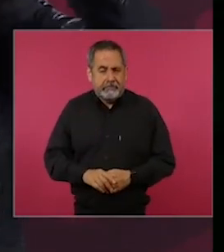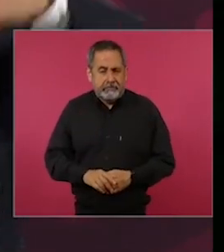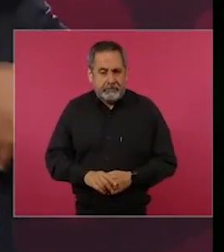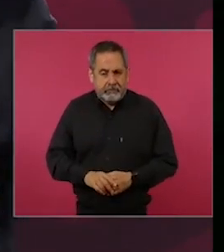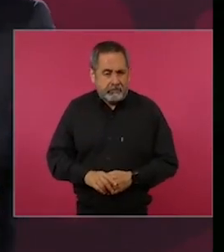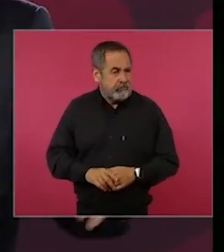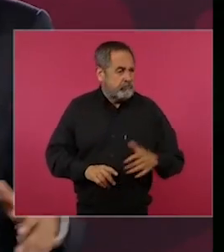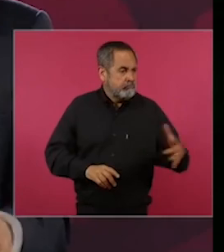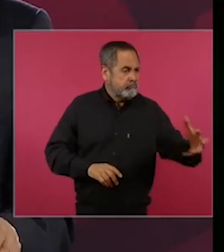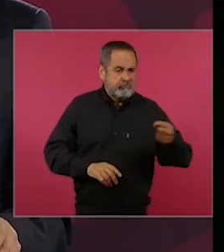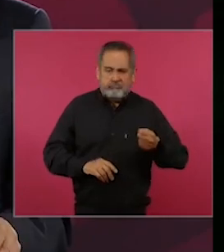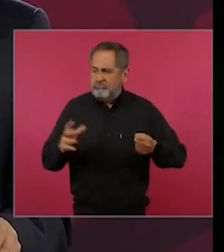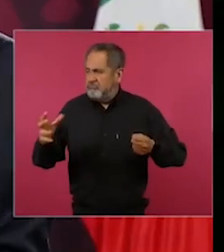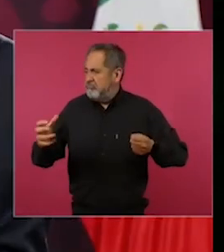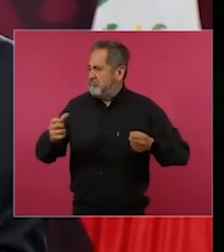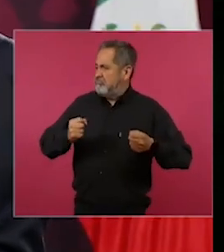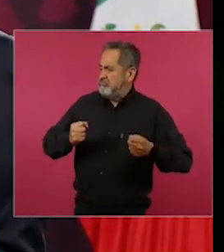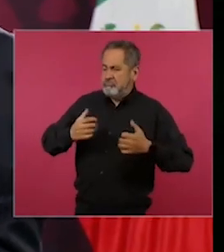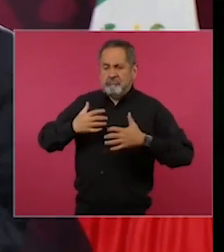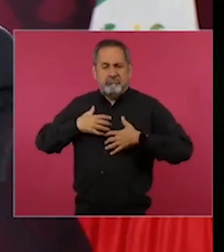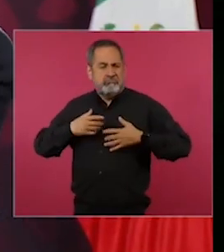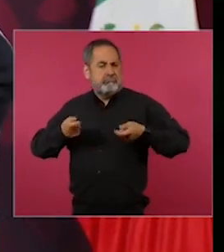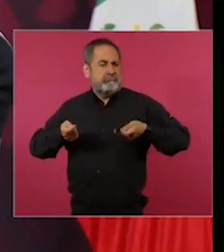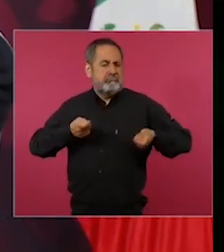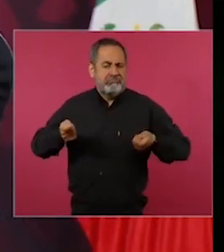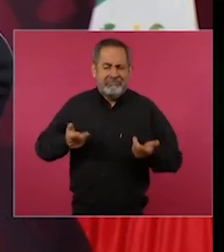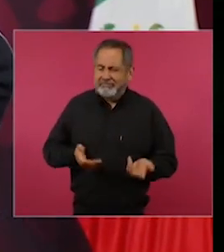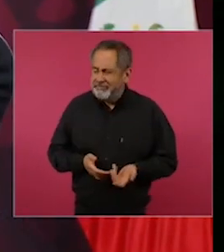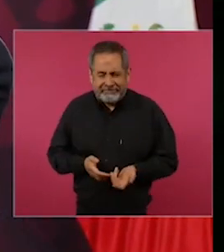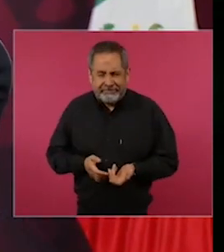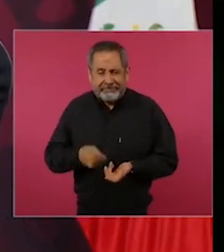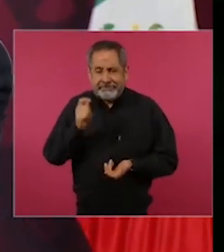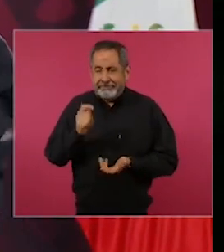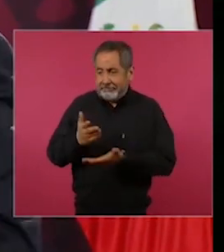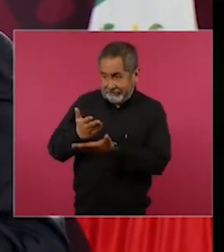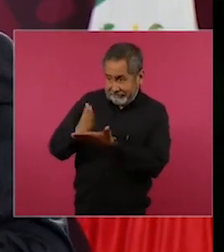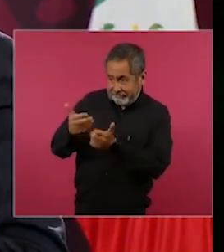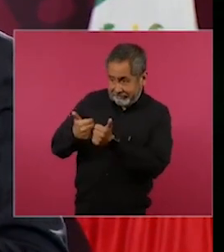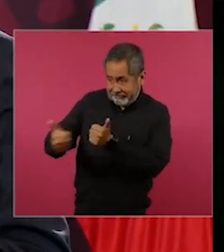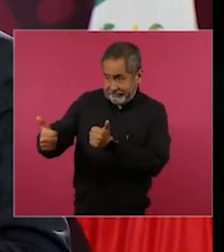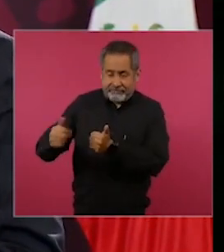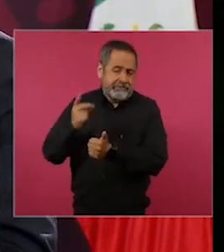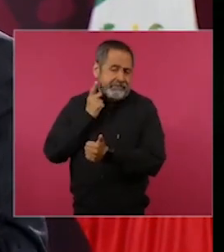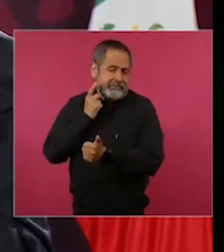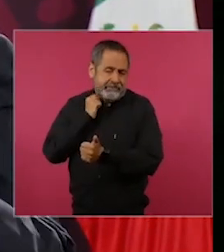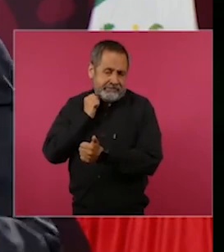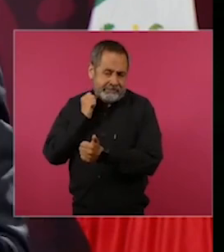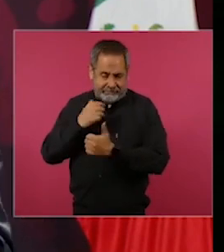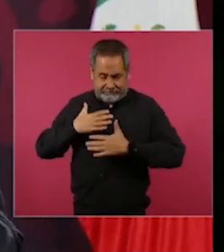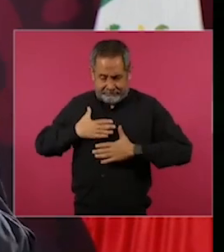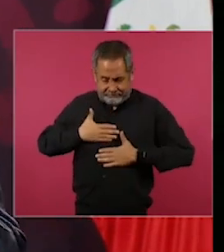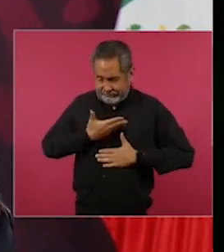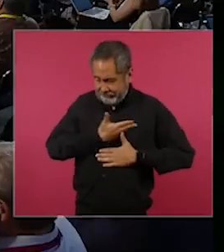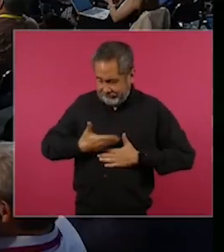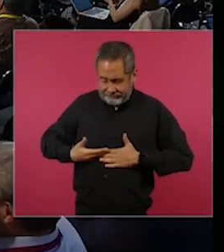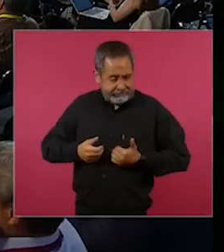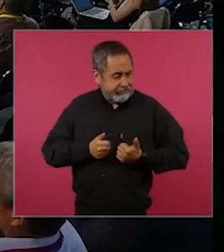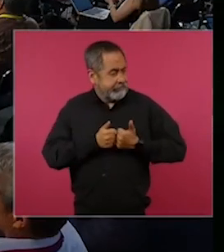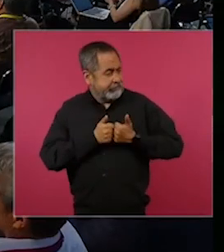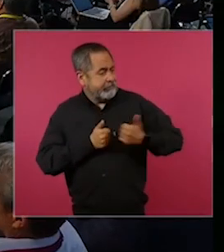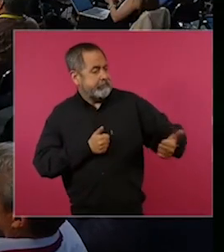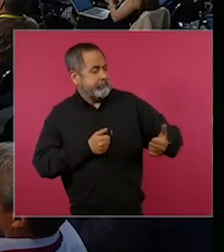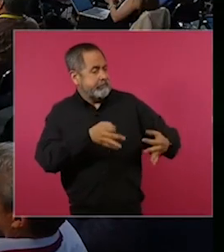concentrar el poder. Si se está planteando un órgano independiente, no va ese